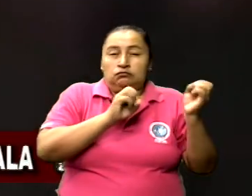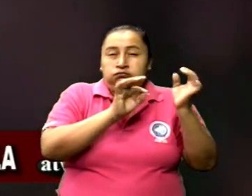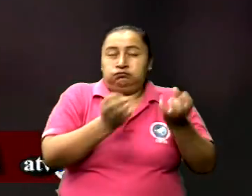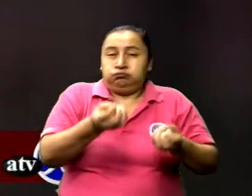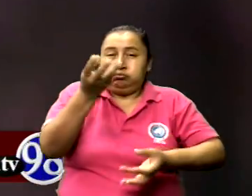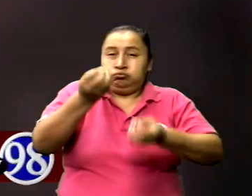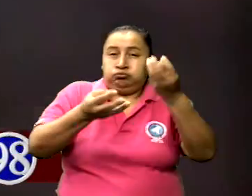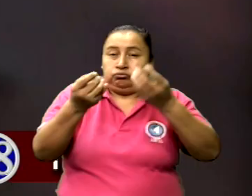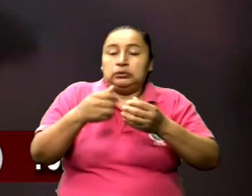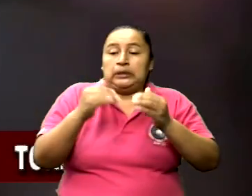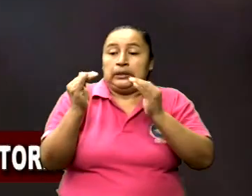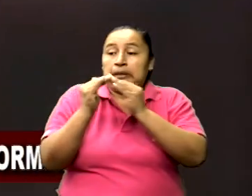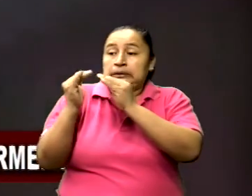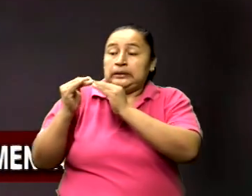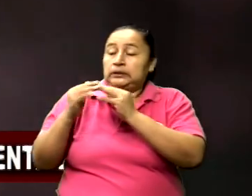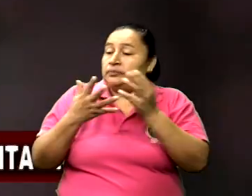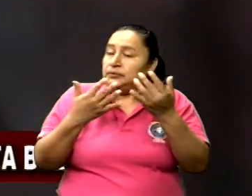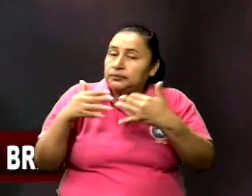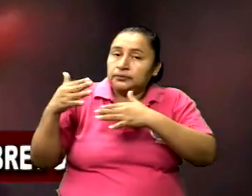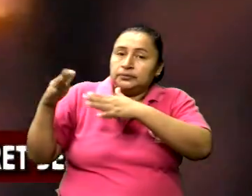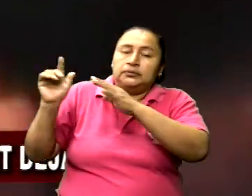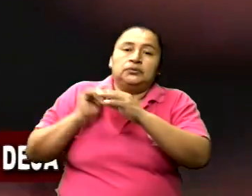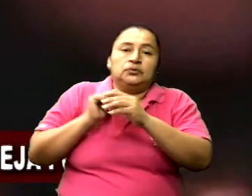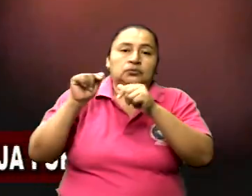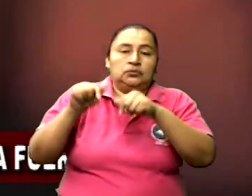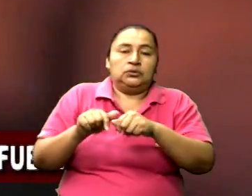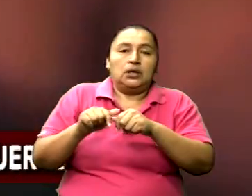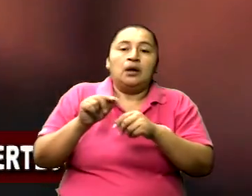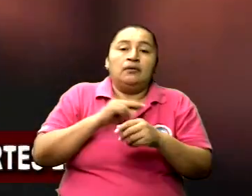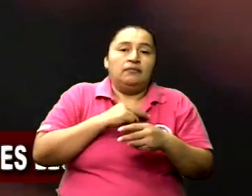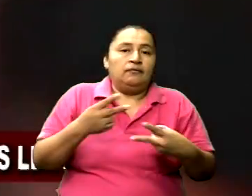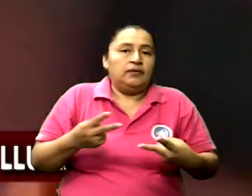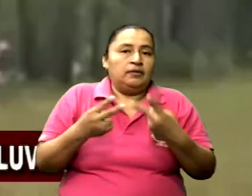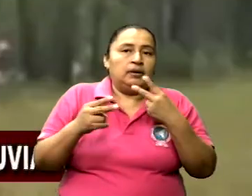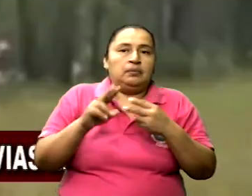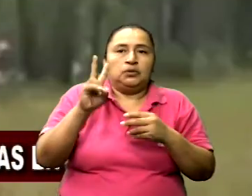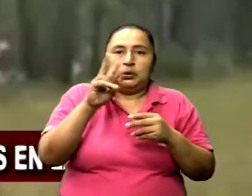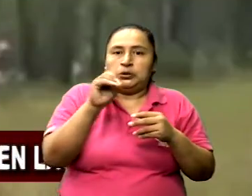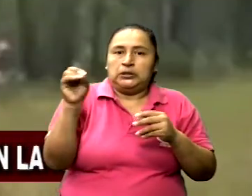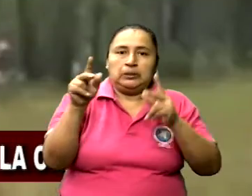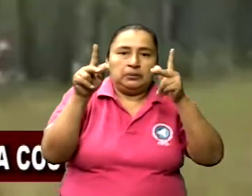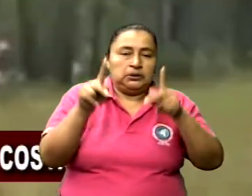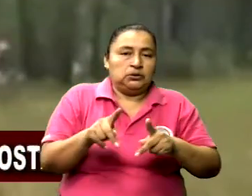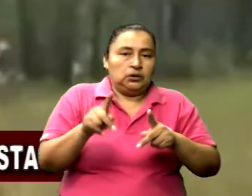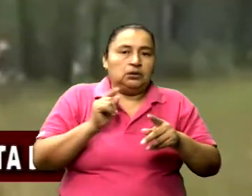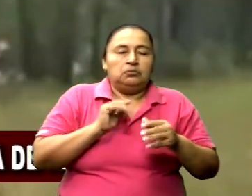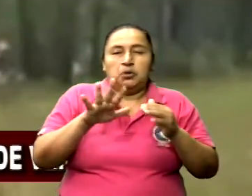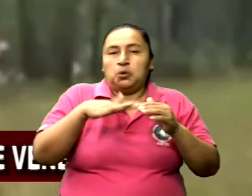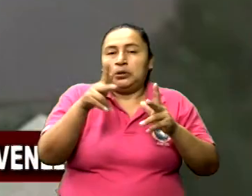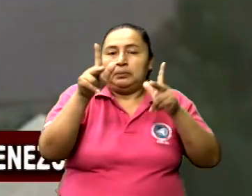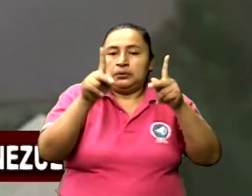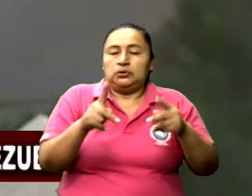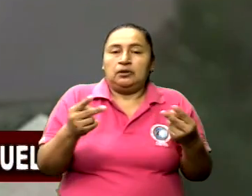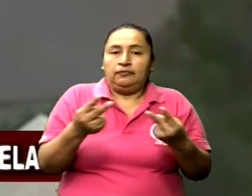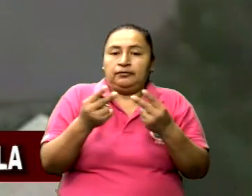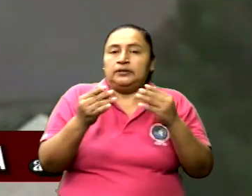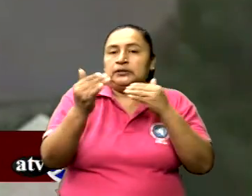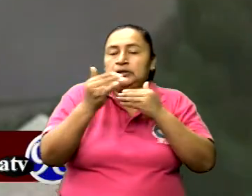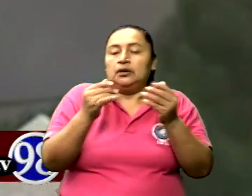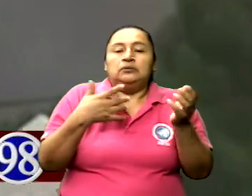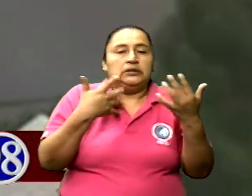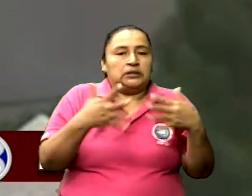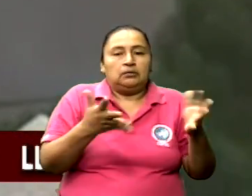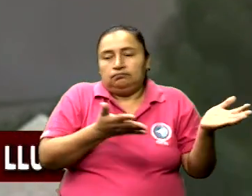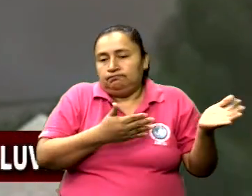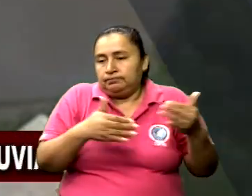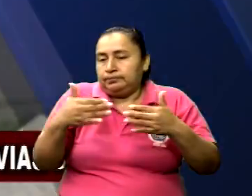evacuado la aldea de Gadafaz en Góis, donde residen casi 2 centenares de personas y otras poblaciones han sido